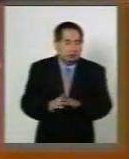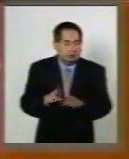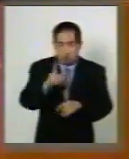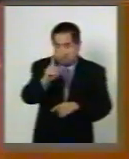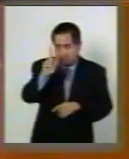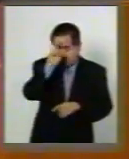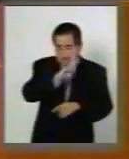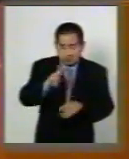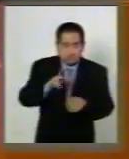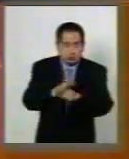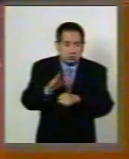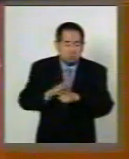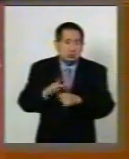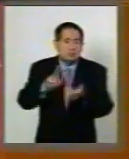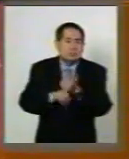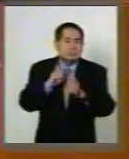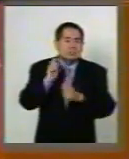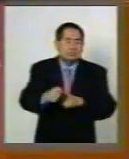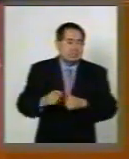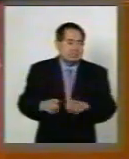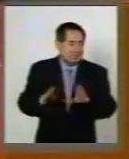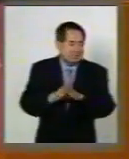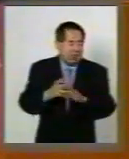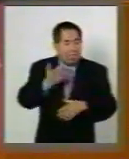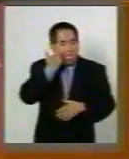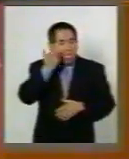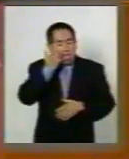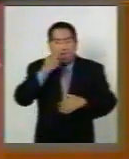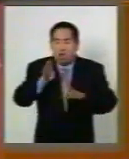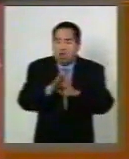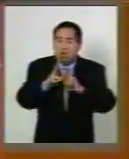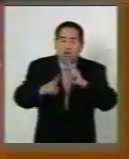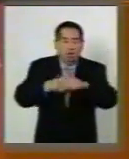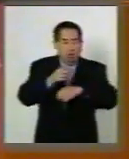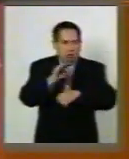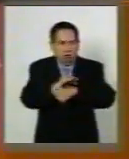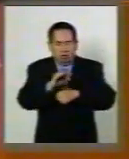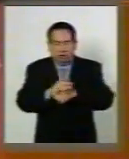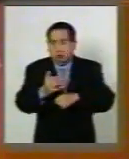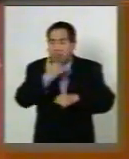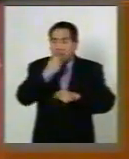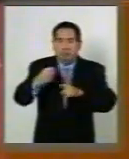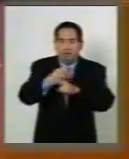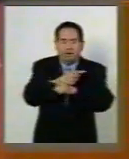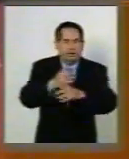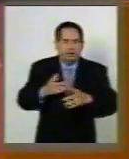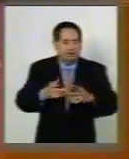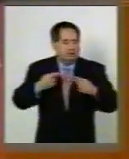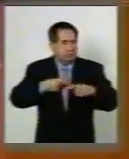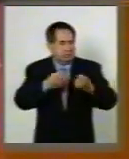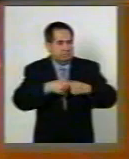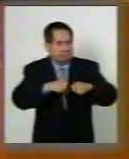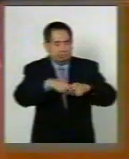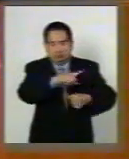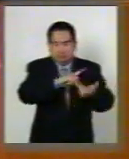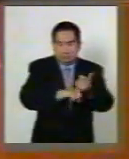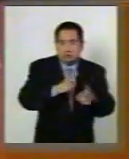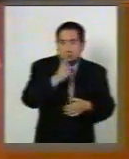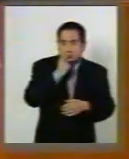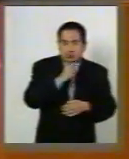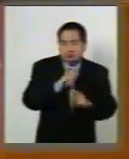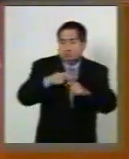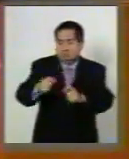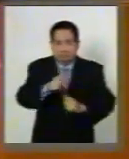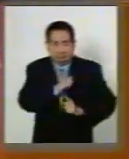peor reside en que, con el pretexto de una estrategia errada, la sociedad policial